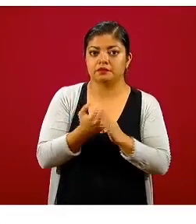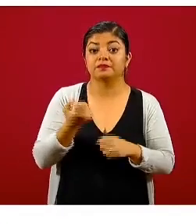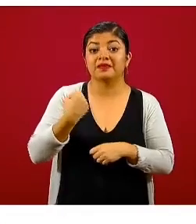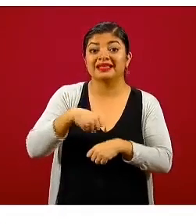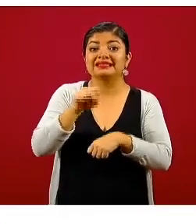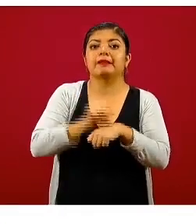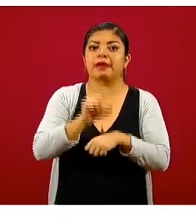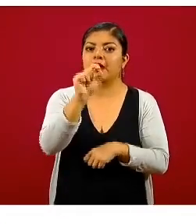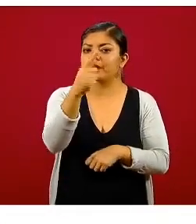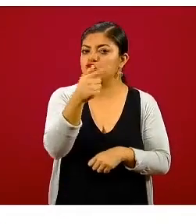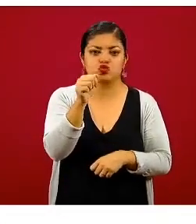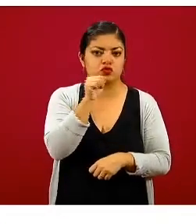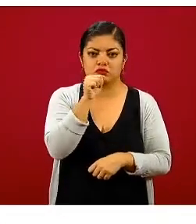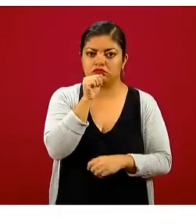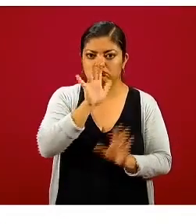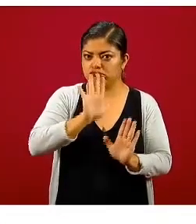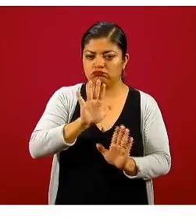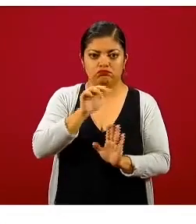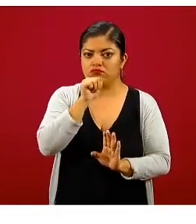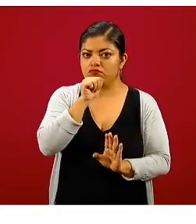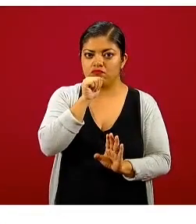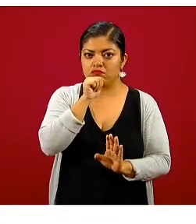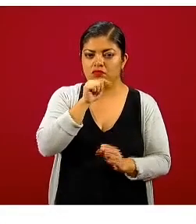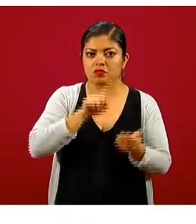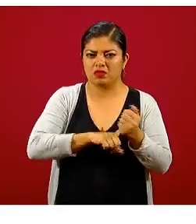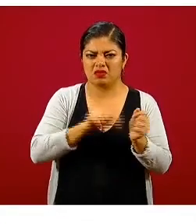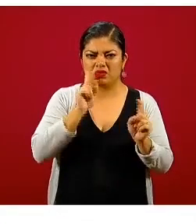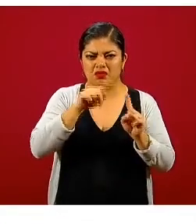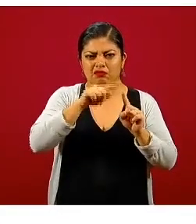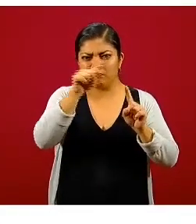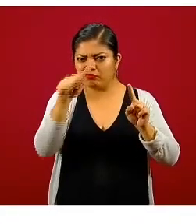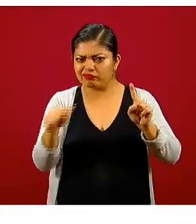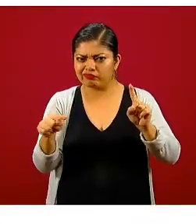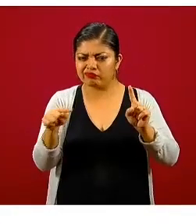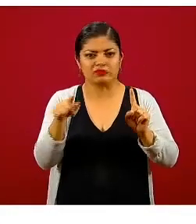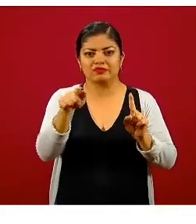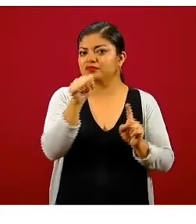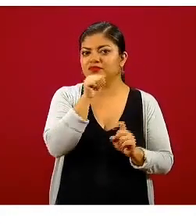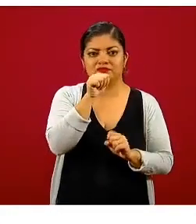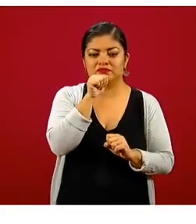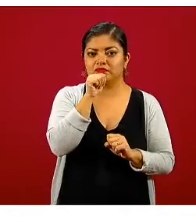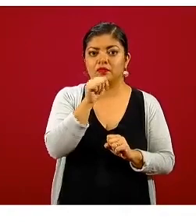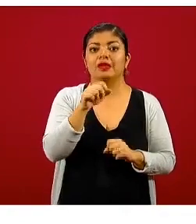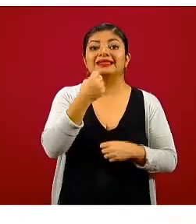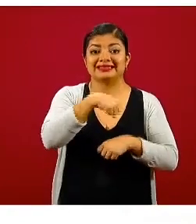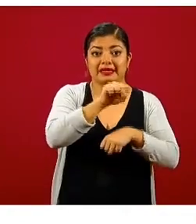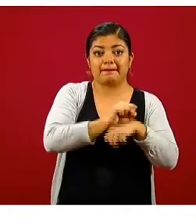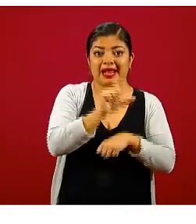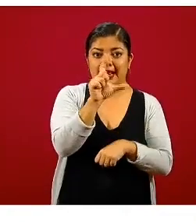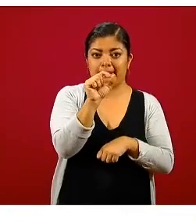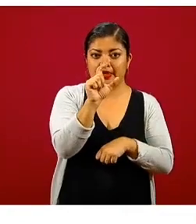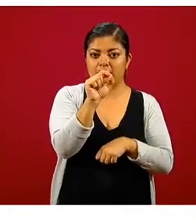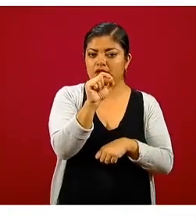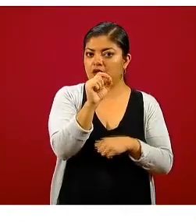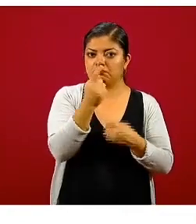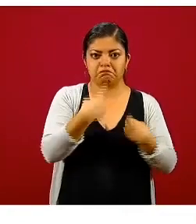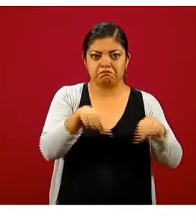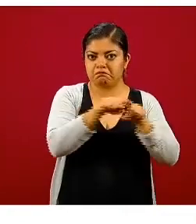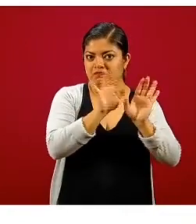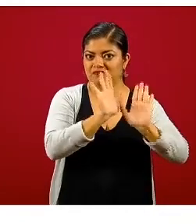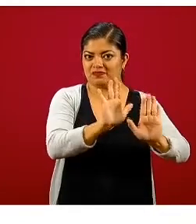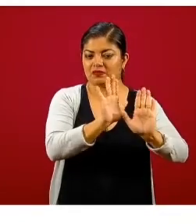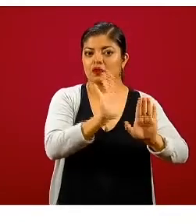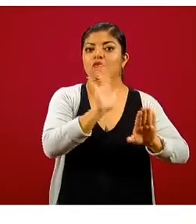en construcción, no le hagamos mucho caso a esas caídas que vemos en la semana 21. La 20 está así, digamos, prácticamente por terminarse